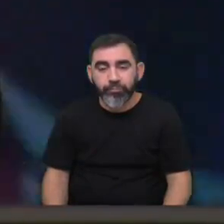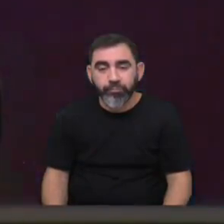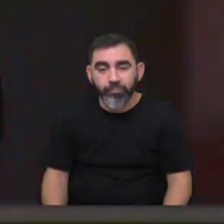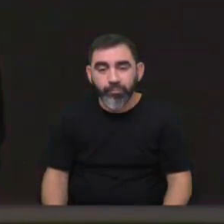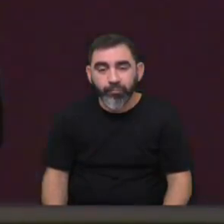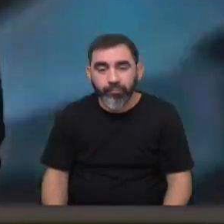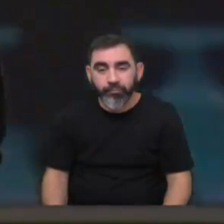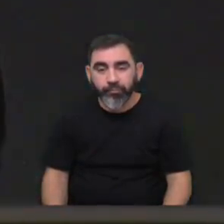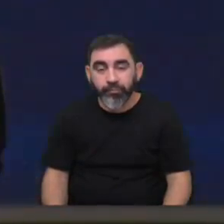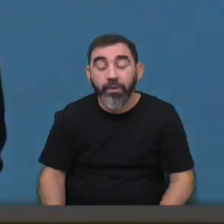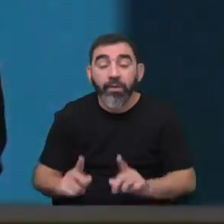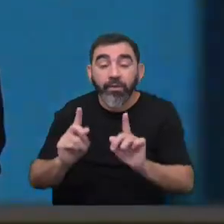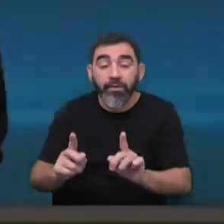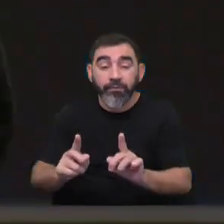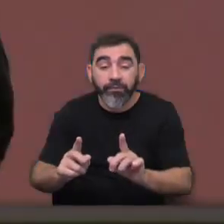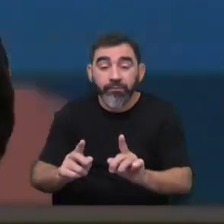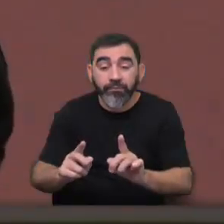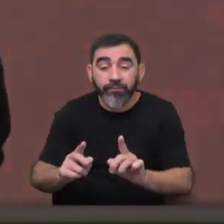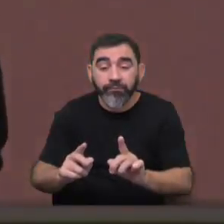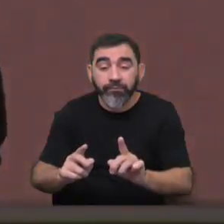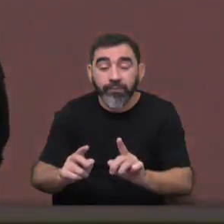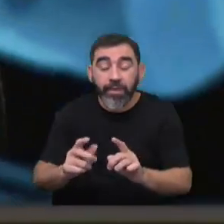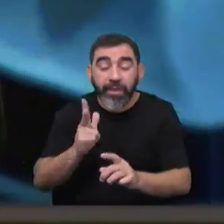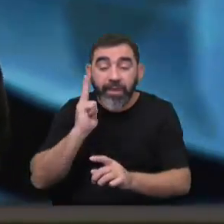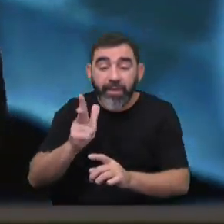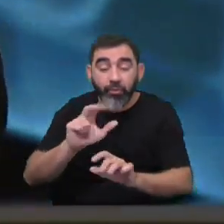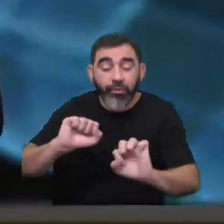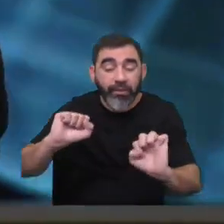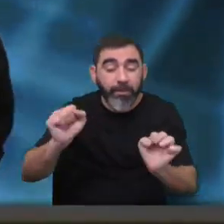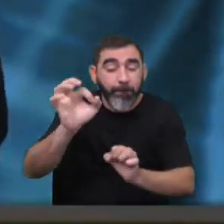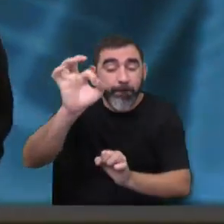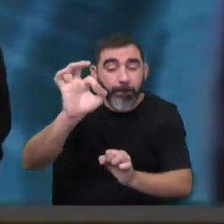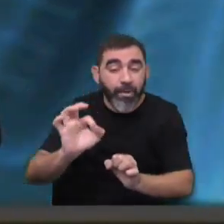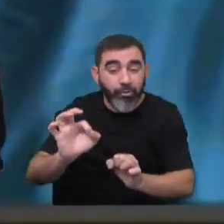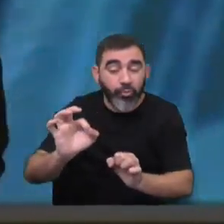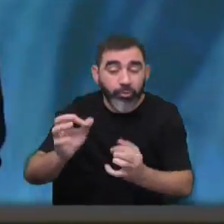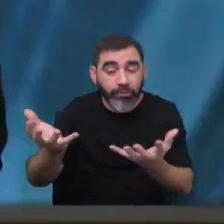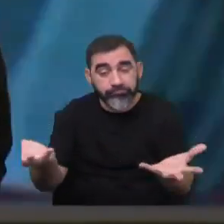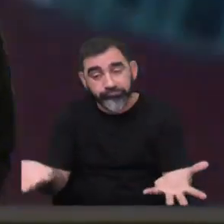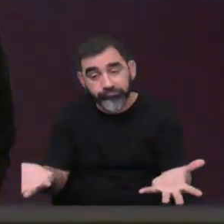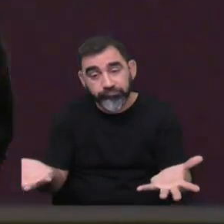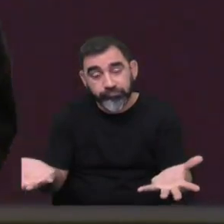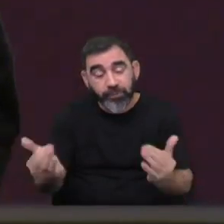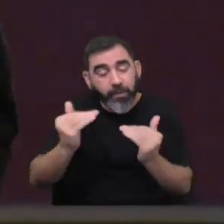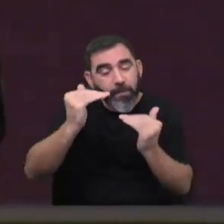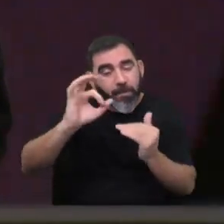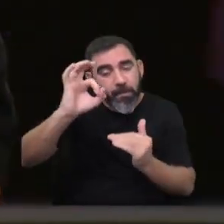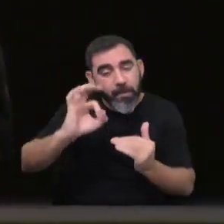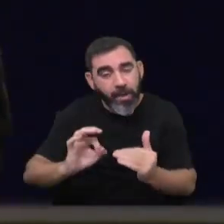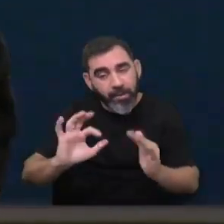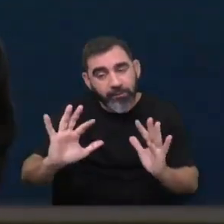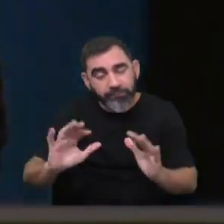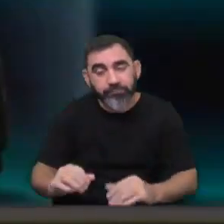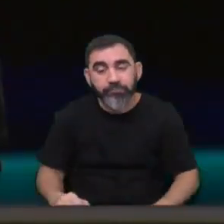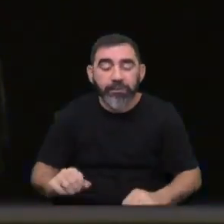Entonces, bueno, habría que llevar el hidrógeno a una temperatura relativamente baja, pero no tan baja como te decía,